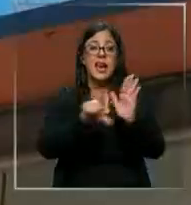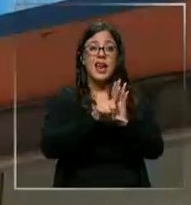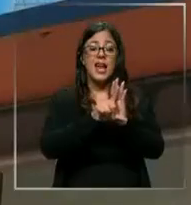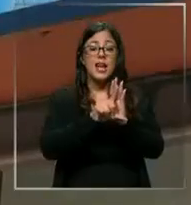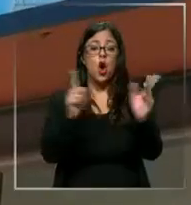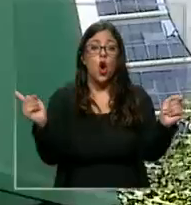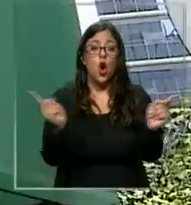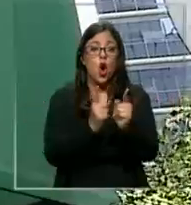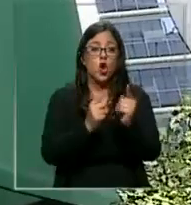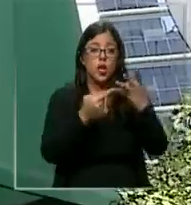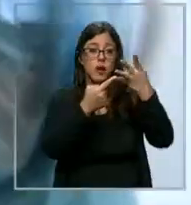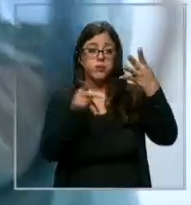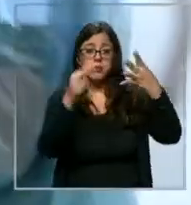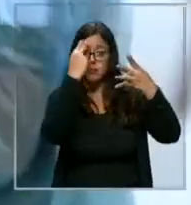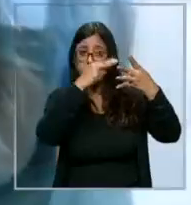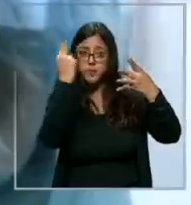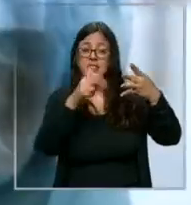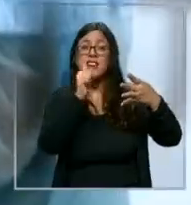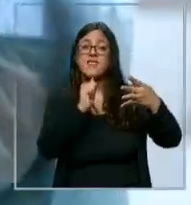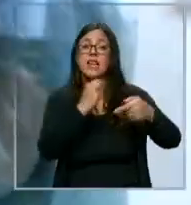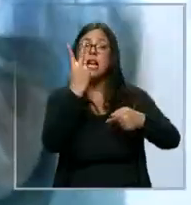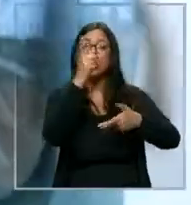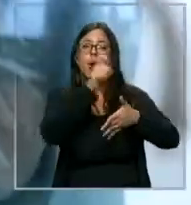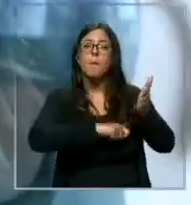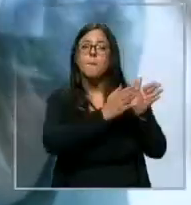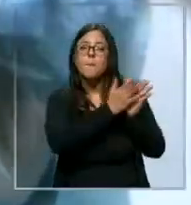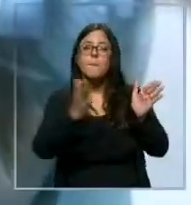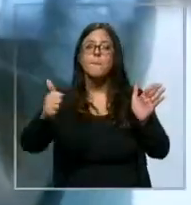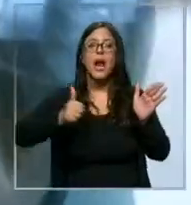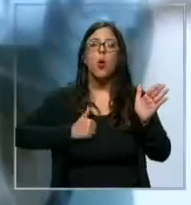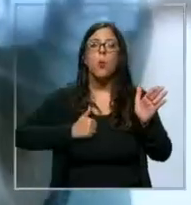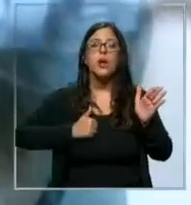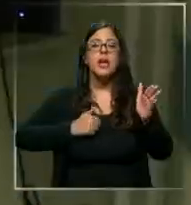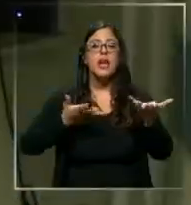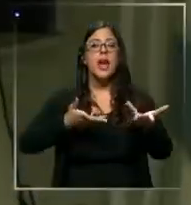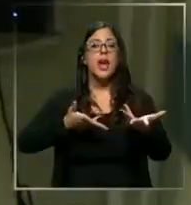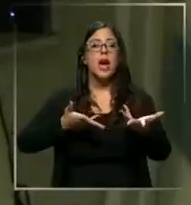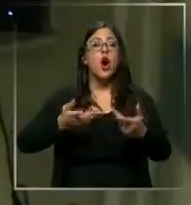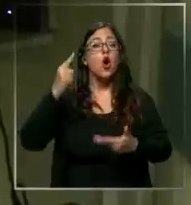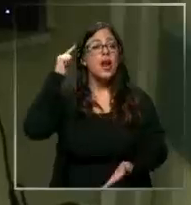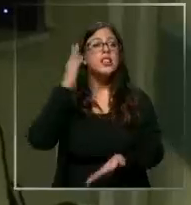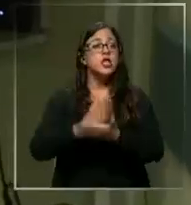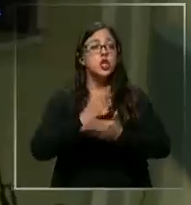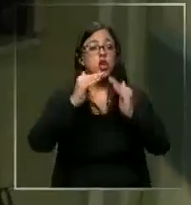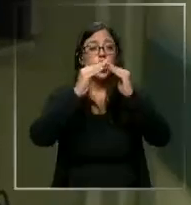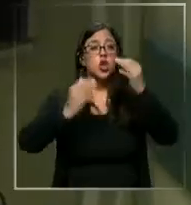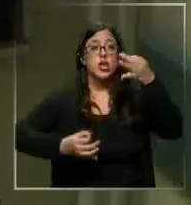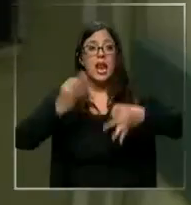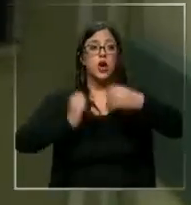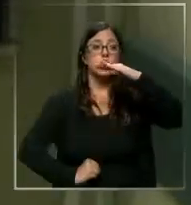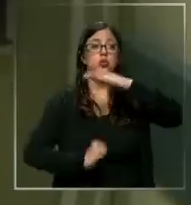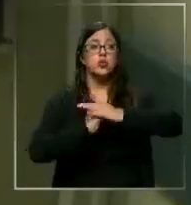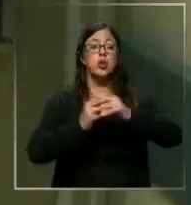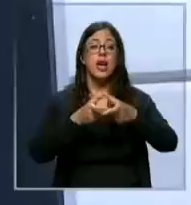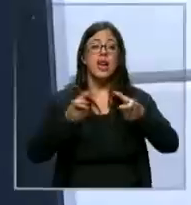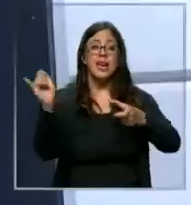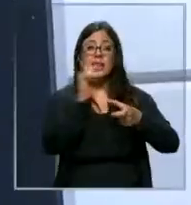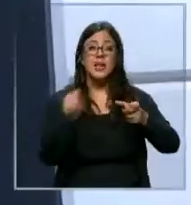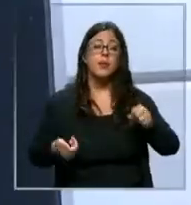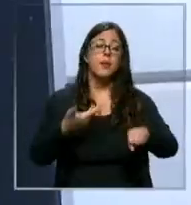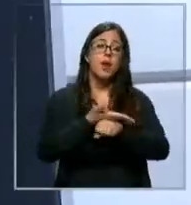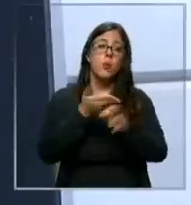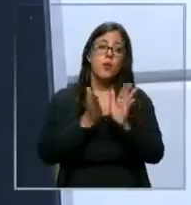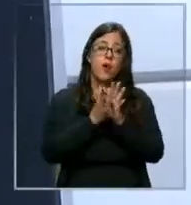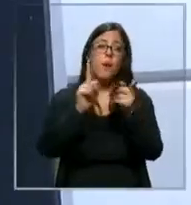quedando así dos meses para cumplir con el fallo de la Corte Suprema las isapres solicitaron participar nuevamente de la mesa de trabajo